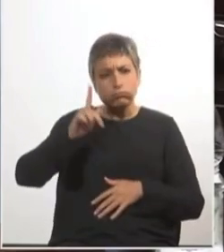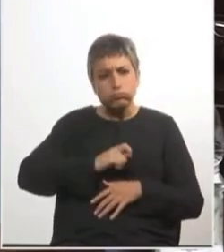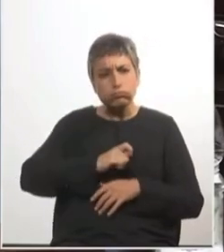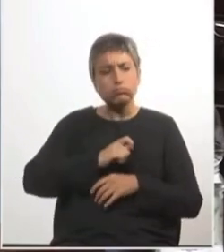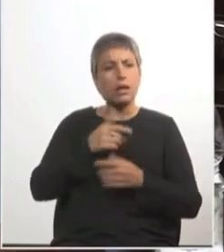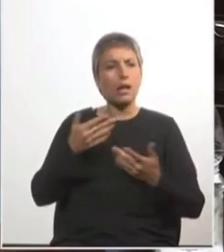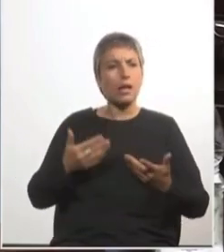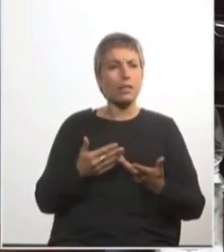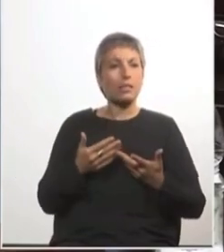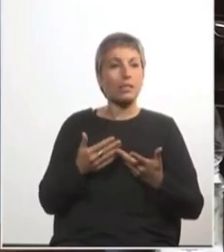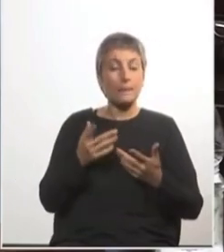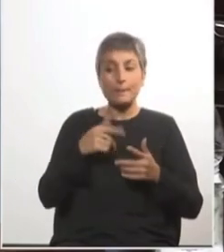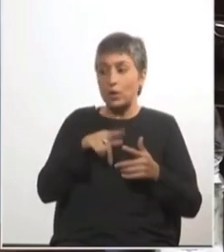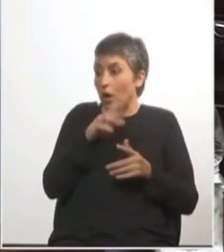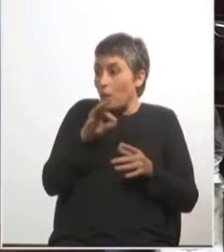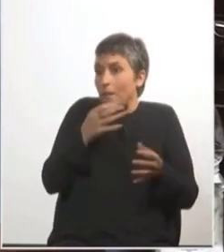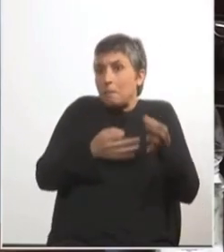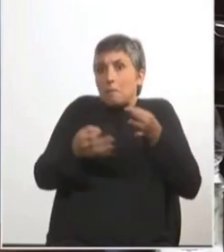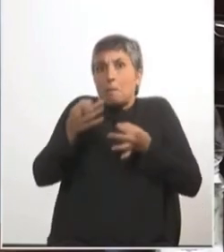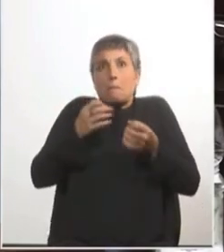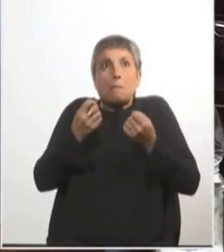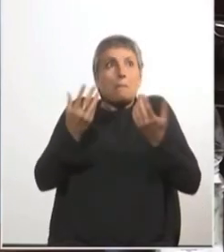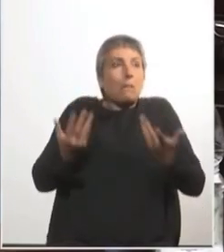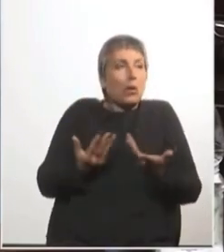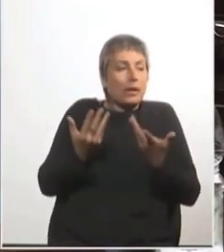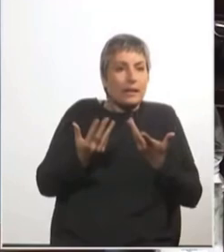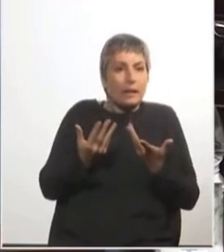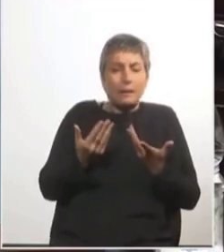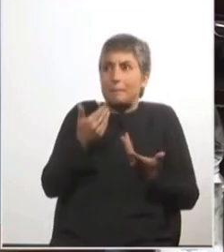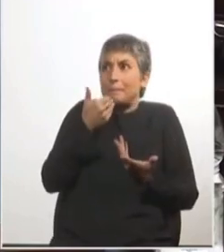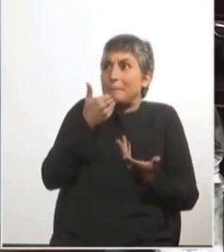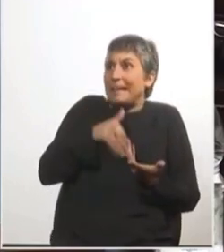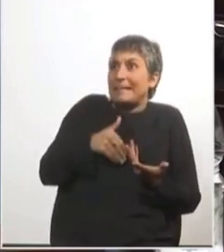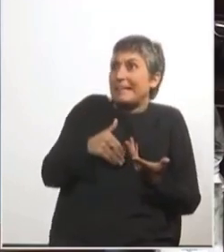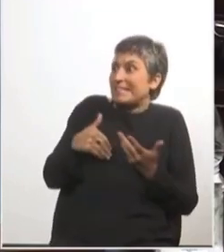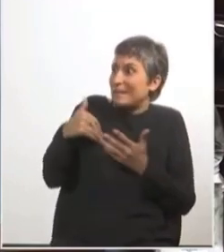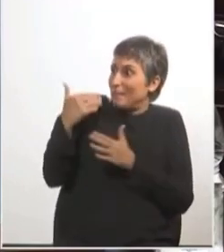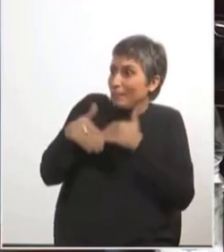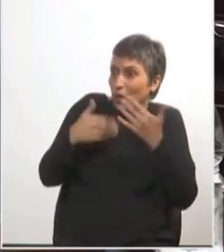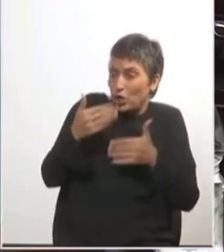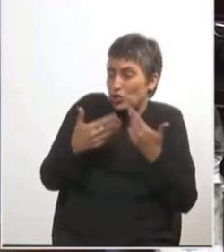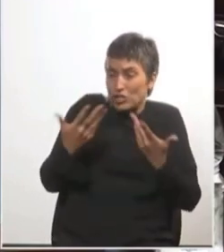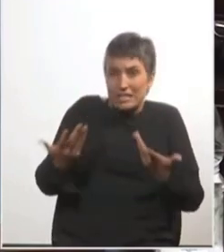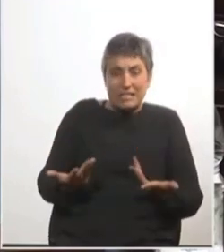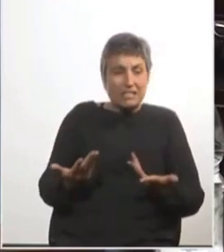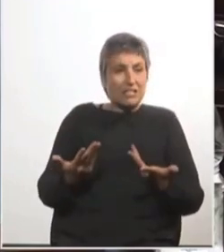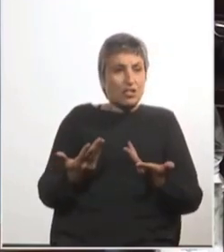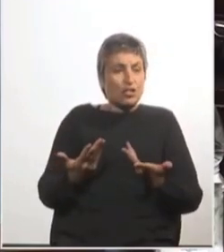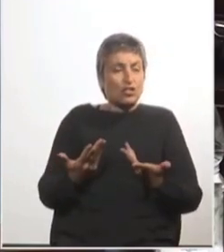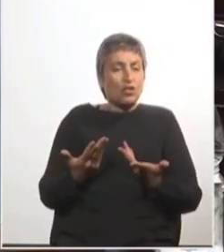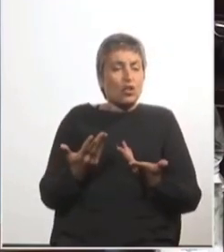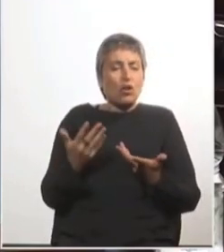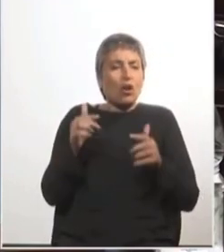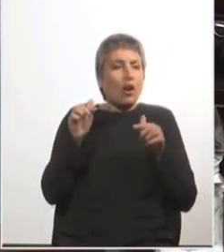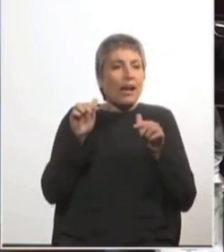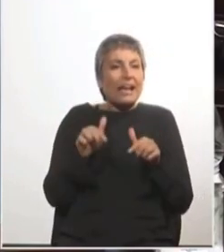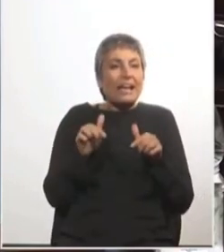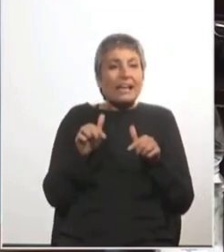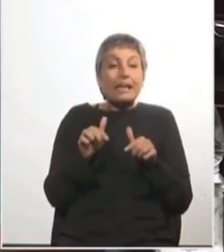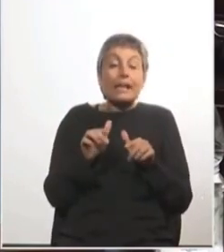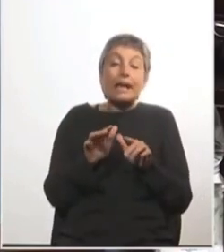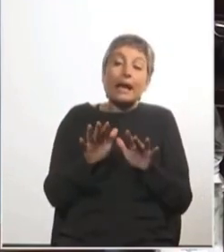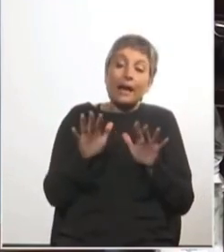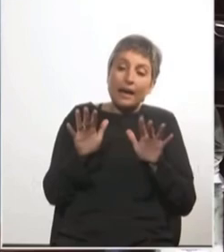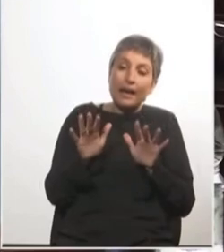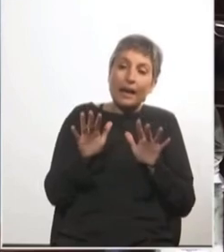proyecto, que la única explicación que encontramos para entender ese proceso disparatado era que era lo